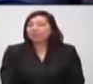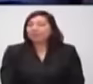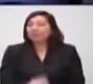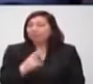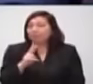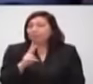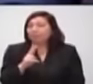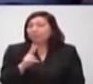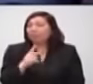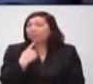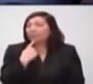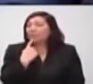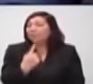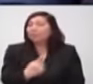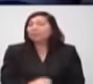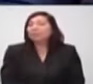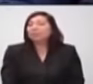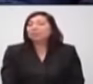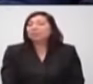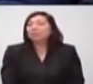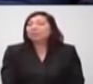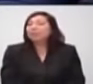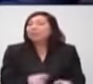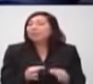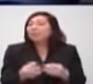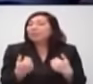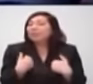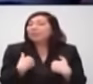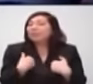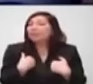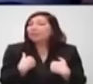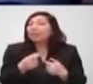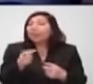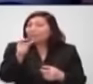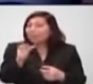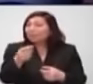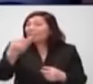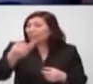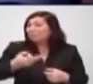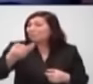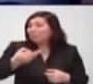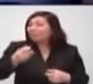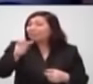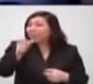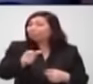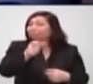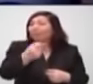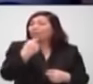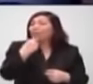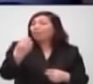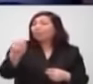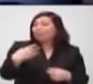hemos podido dar cuenta, ¿no?, que las explicaciones que hemos tenido del cuerpo técnico, del equipo técnico, nos han